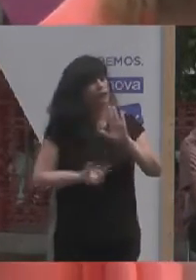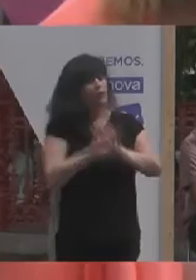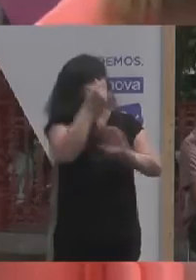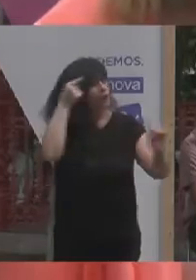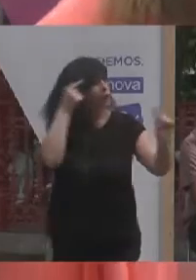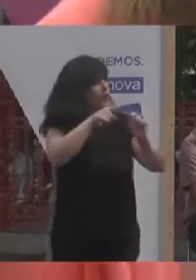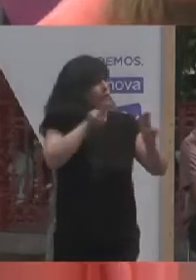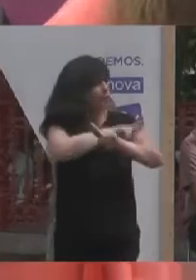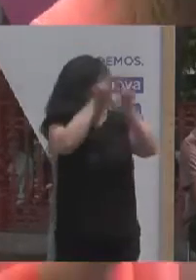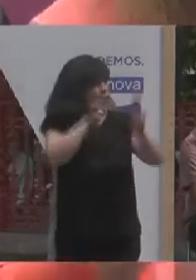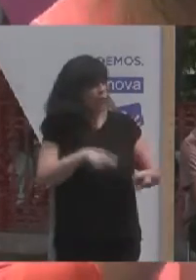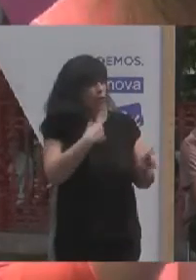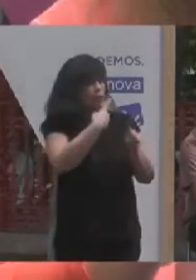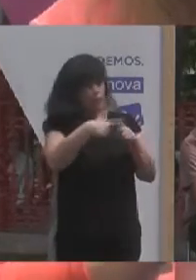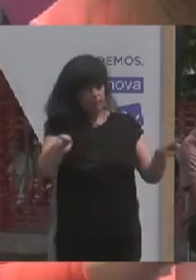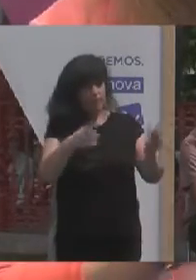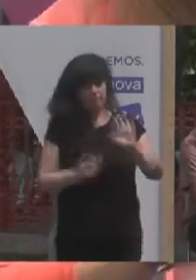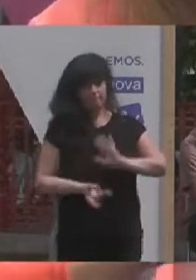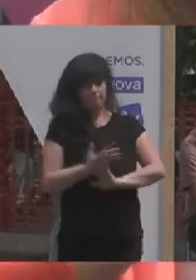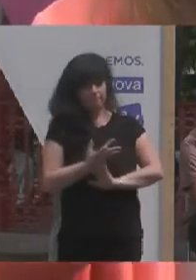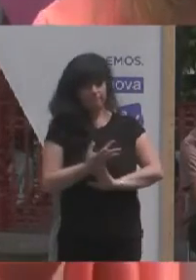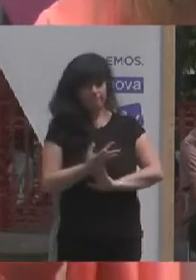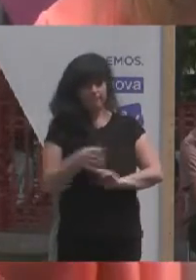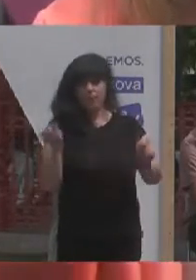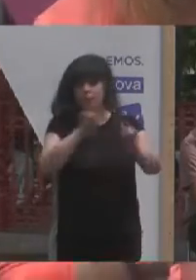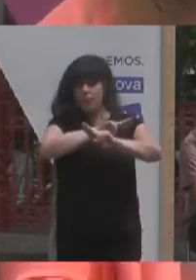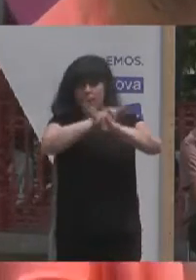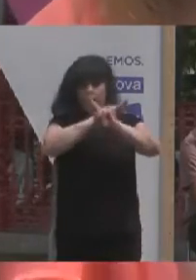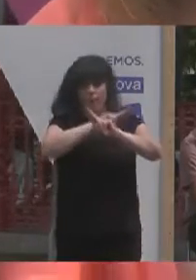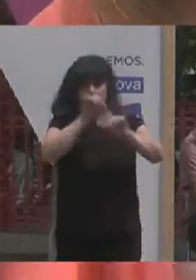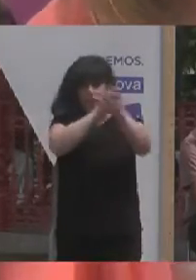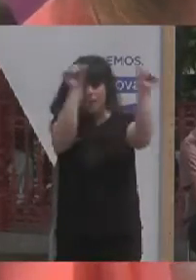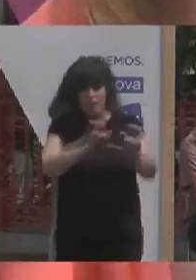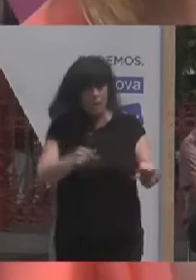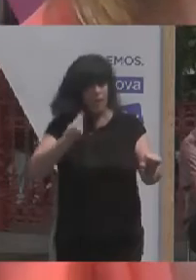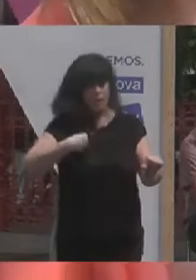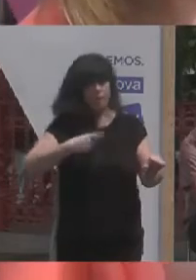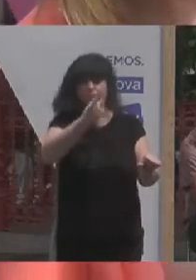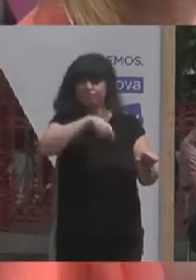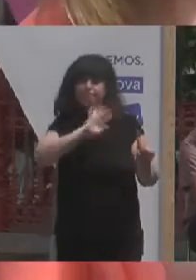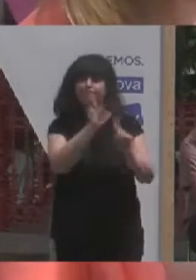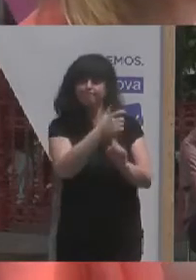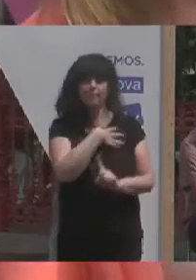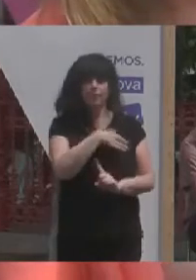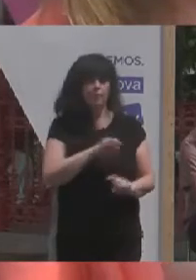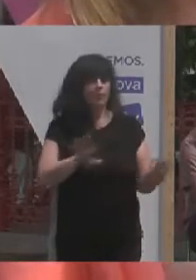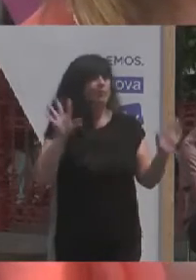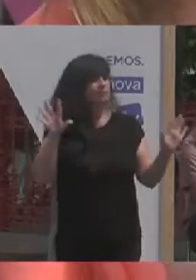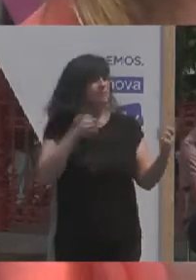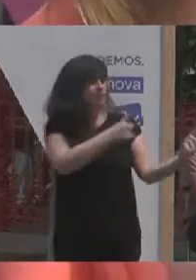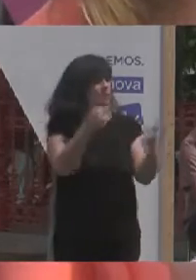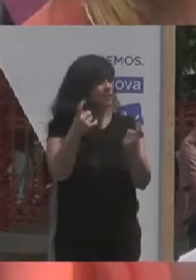ao socialismo. Ese modelo hoxe está dentro das nosas posibilidades, pero para eso hai que